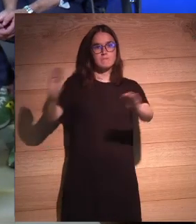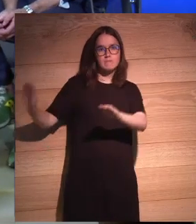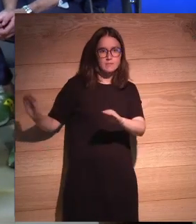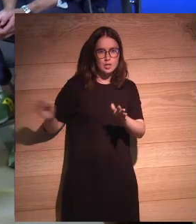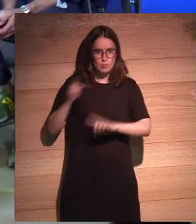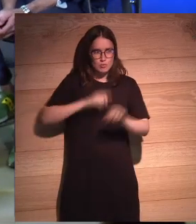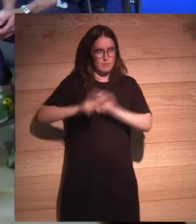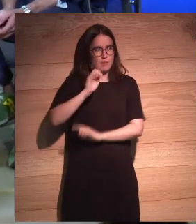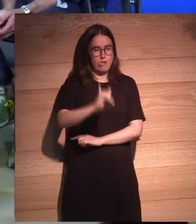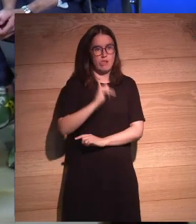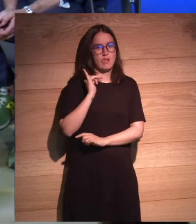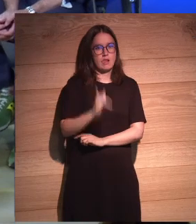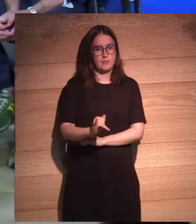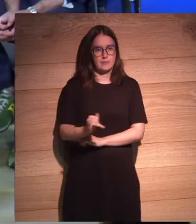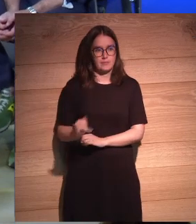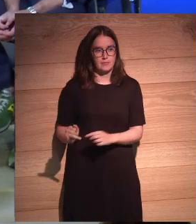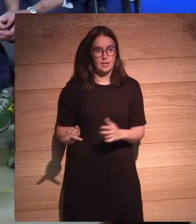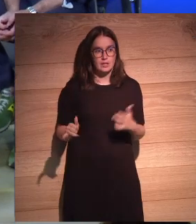problema. Y